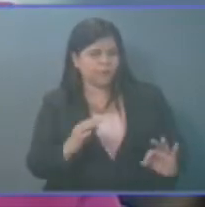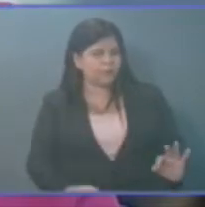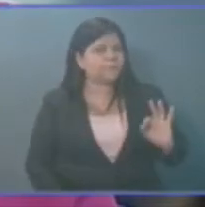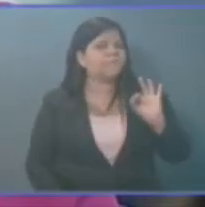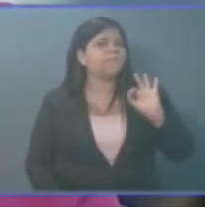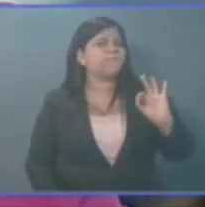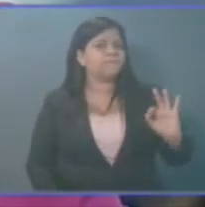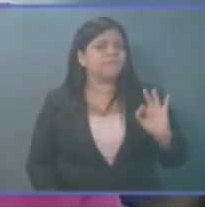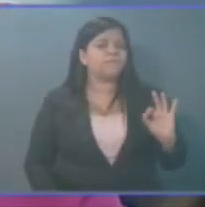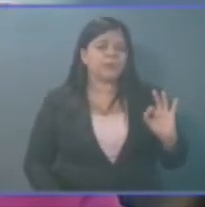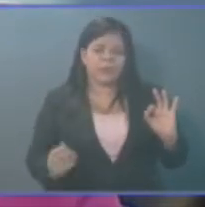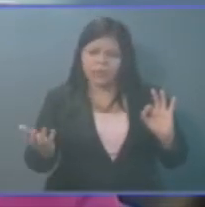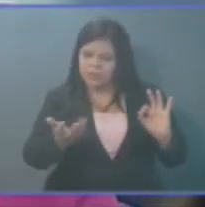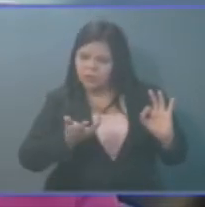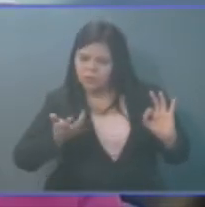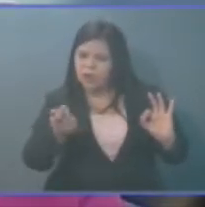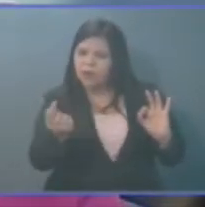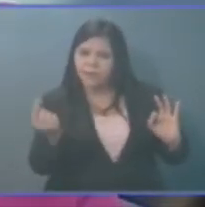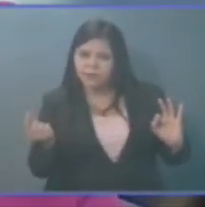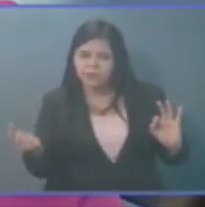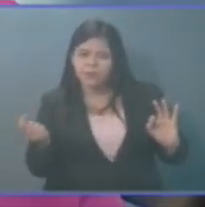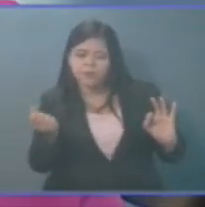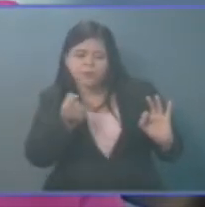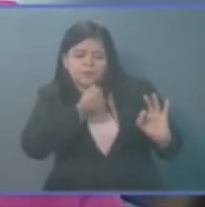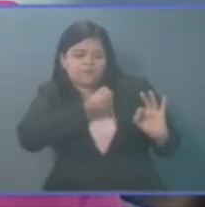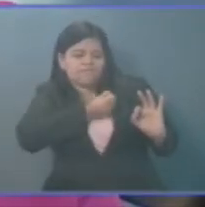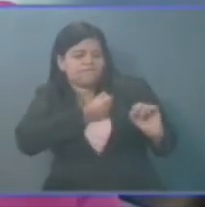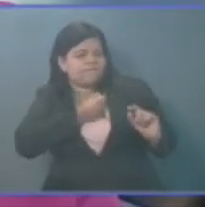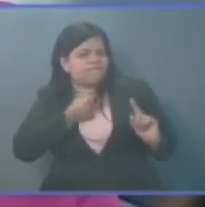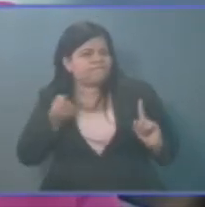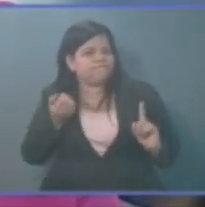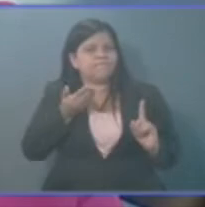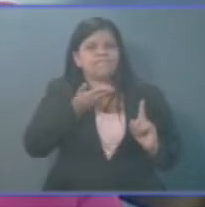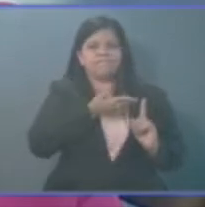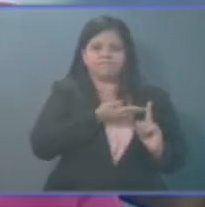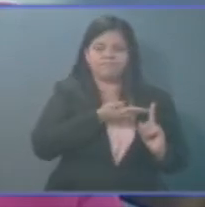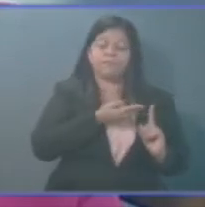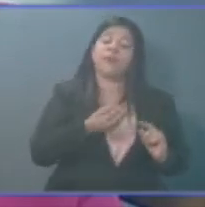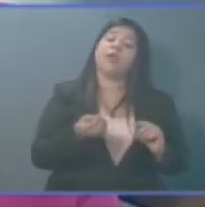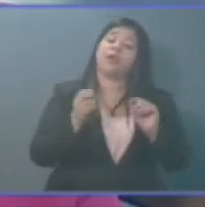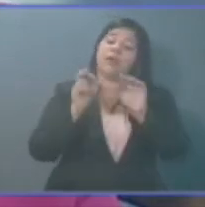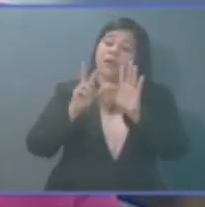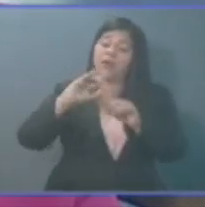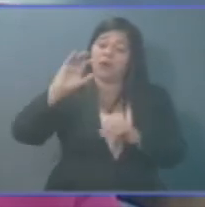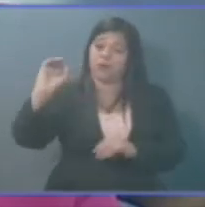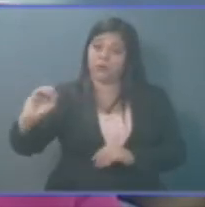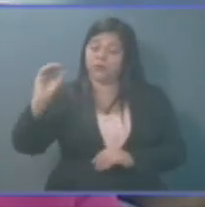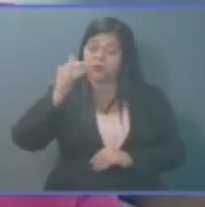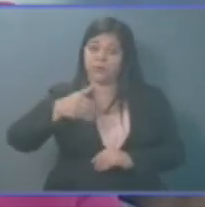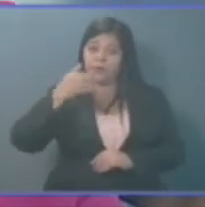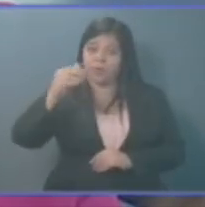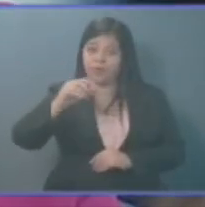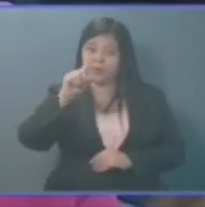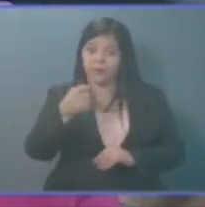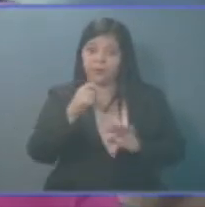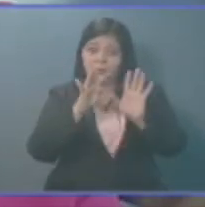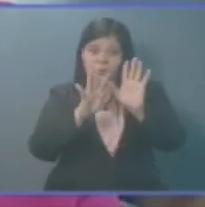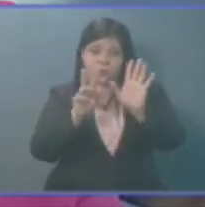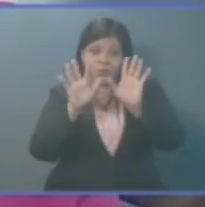ganarse el cariño de los pobladores. El 8 de octubre de 1953